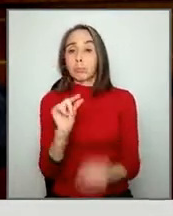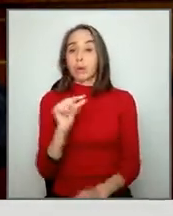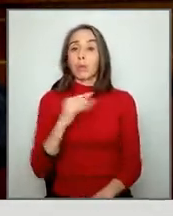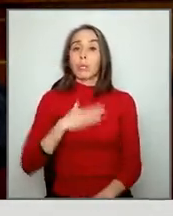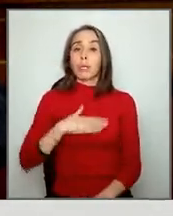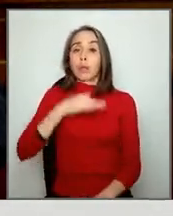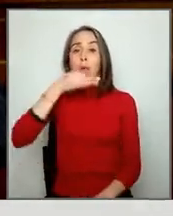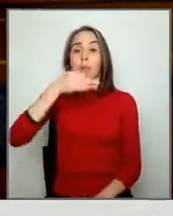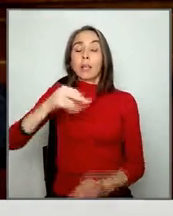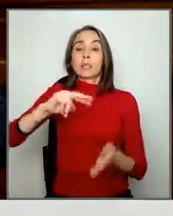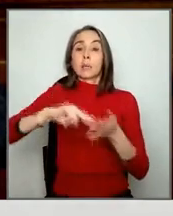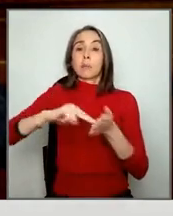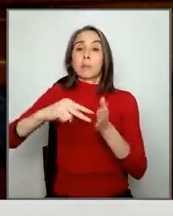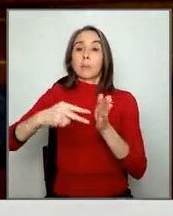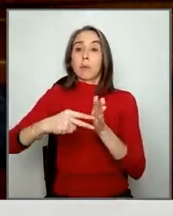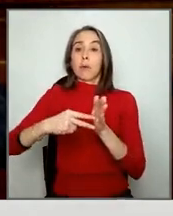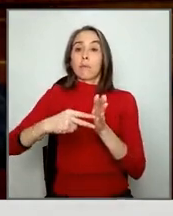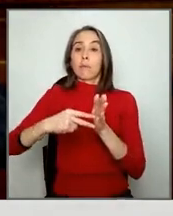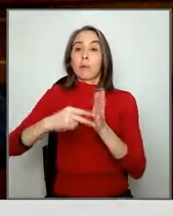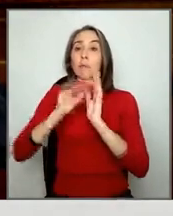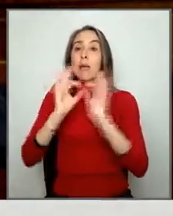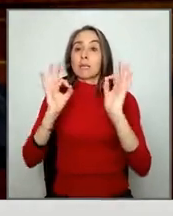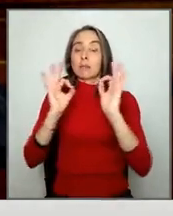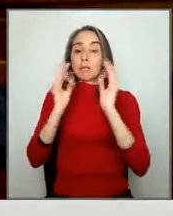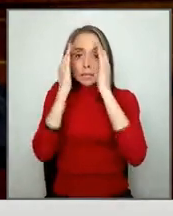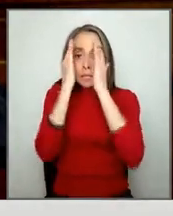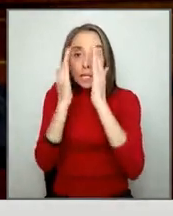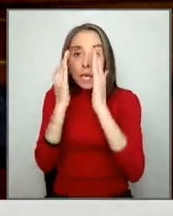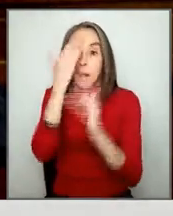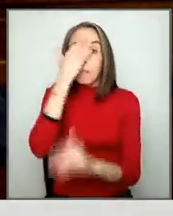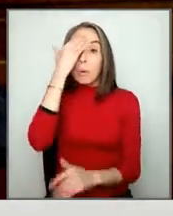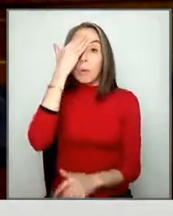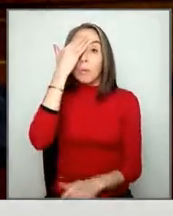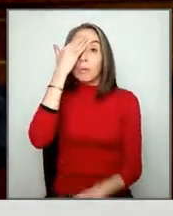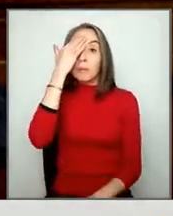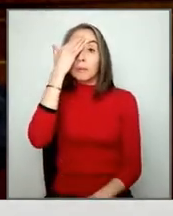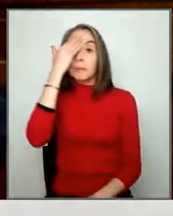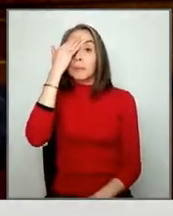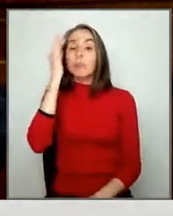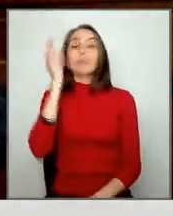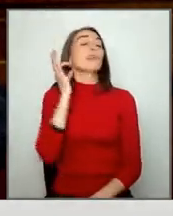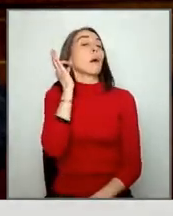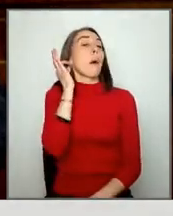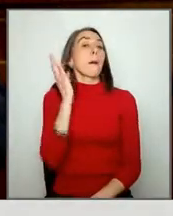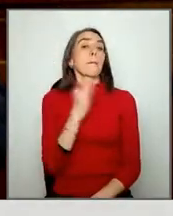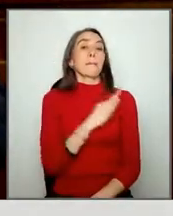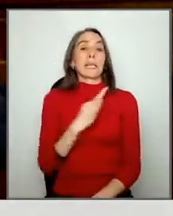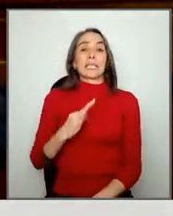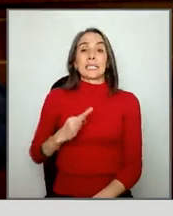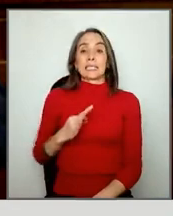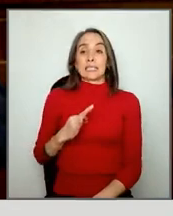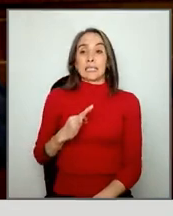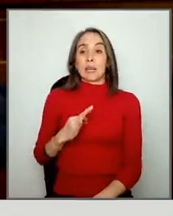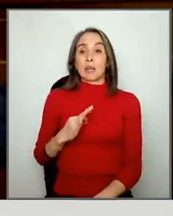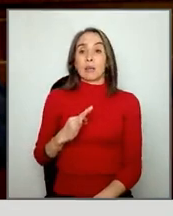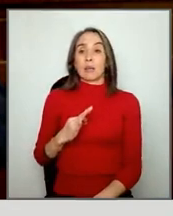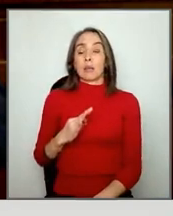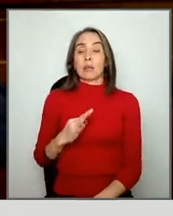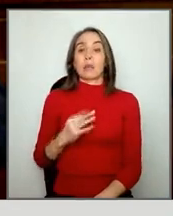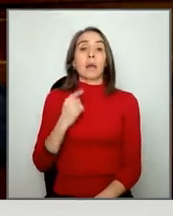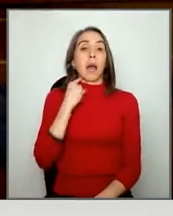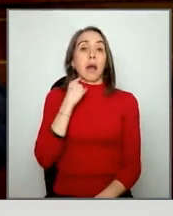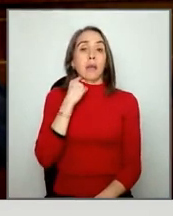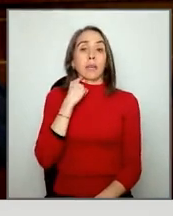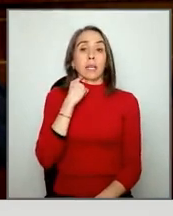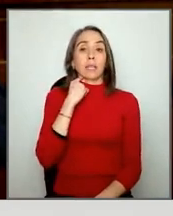que debiera ser de especial preocupación de la ministra y que afecta gravemente a un sector muy cercano al